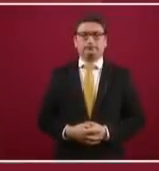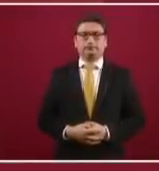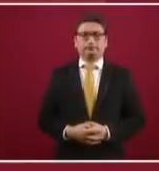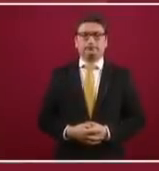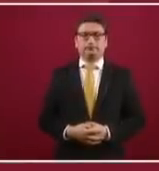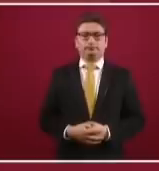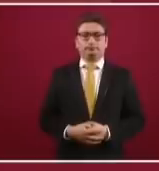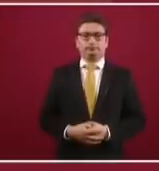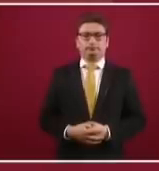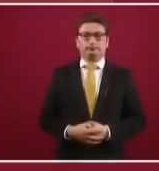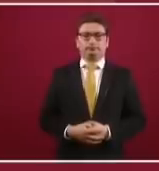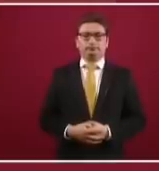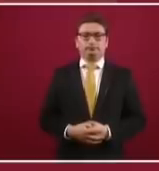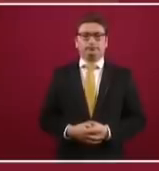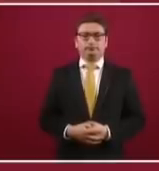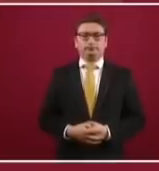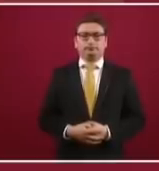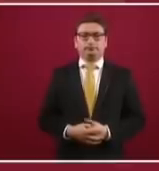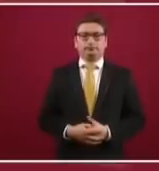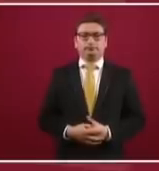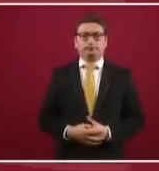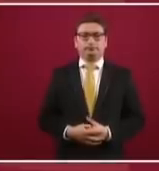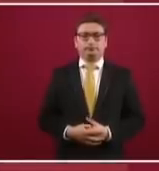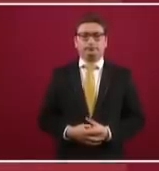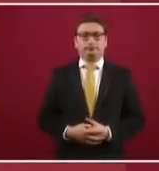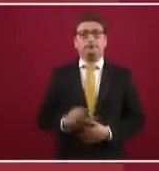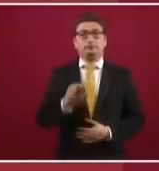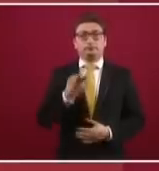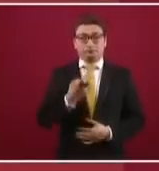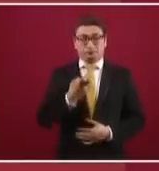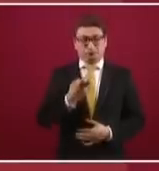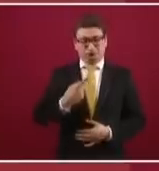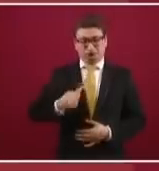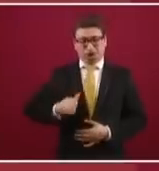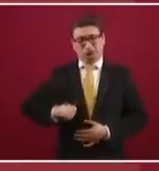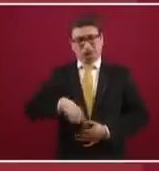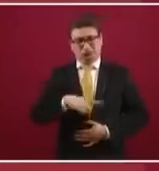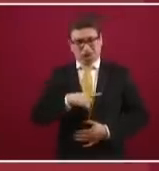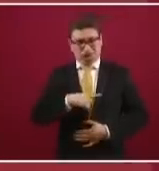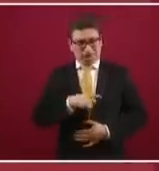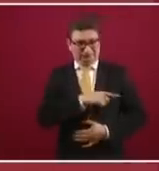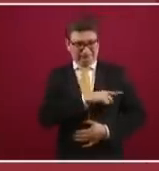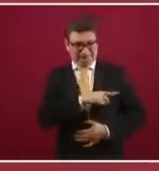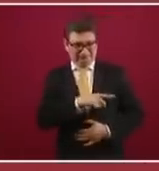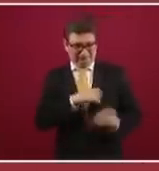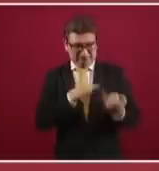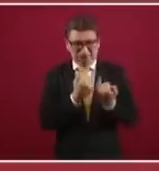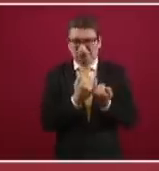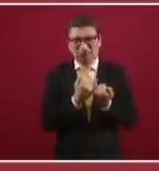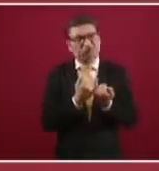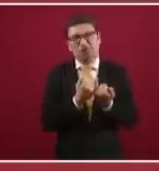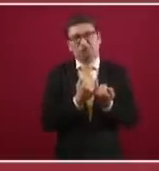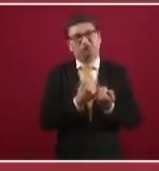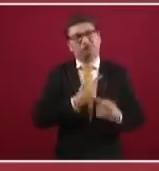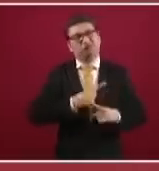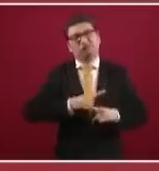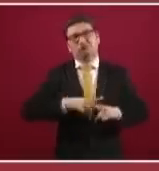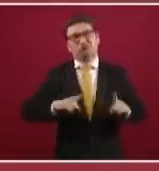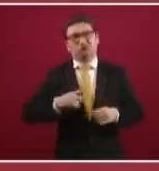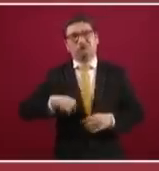también en eso que actuar de manera distinta, de manera diferente. Decían